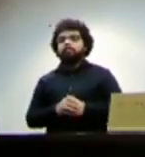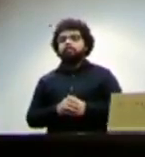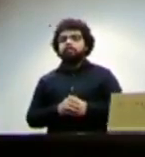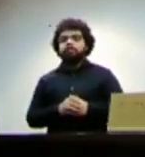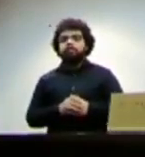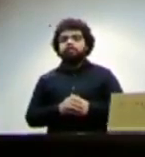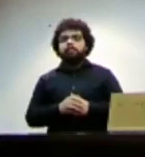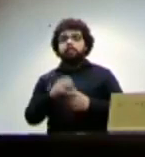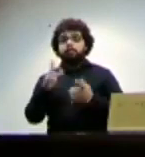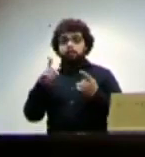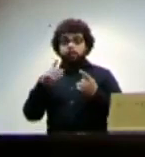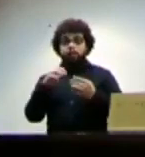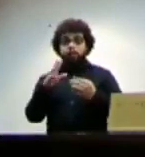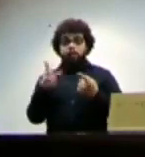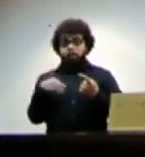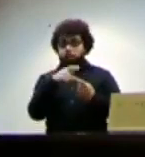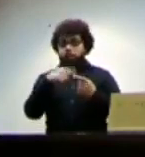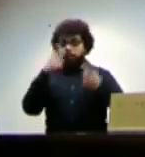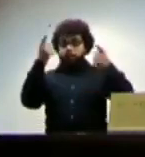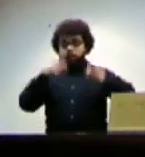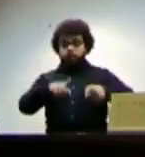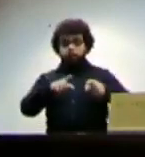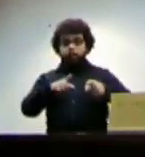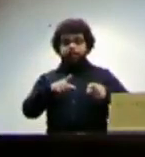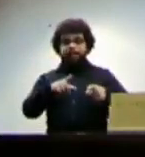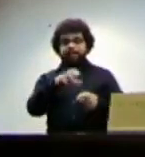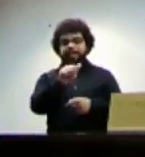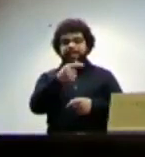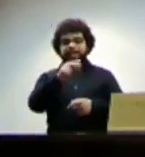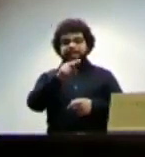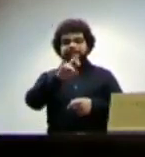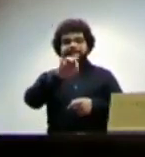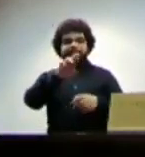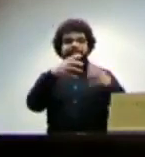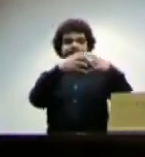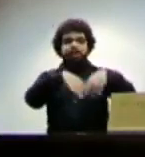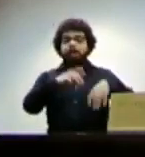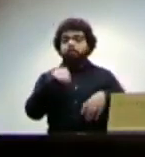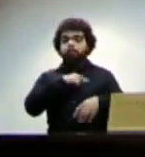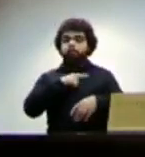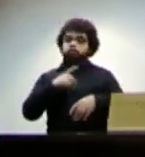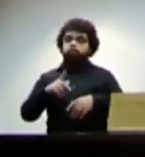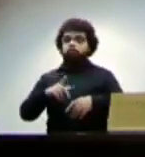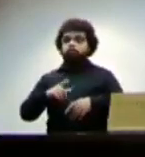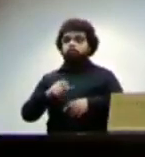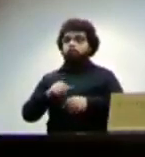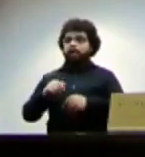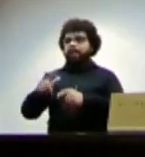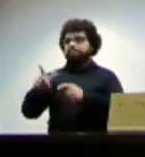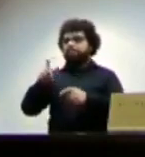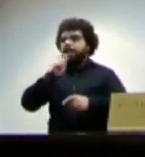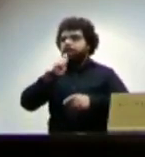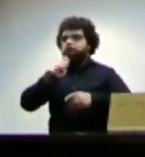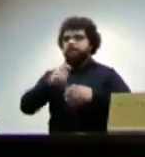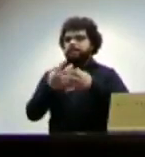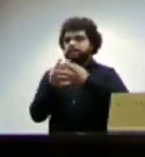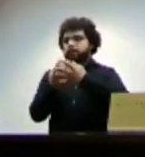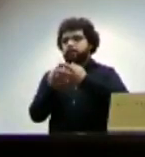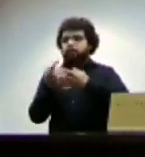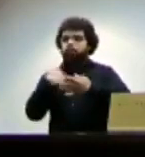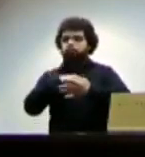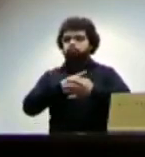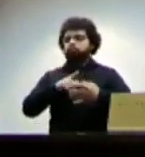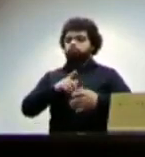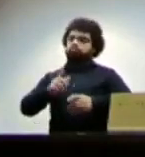Cuando ocurre el segundo evento, que es la pérdida de Aguirre, hicimos un comunicado de prensa y salimos a atender los medios desde ese día hasta el día de hoy.